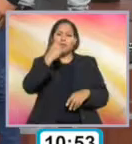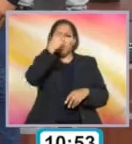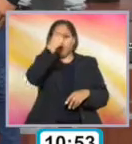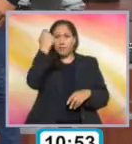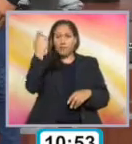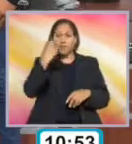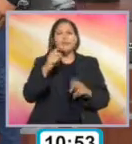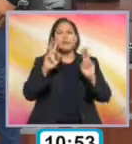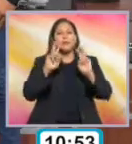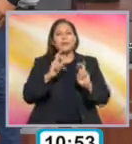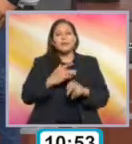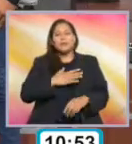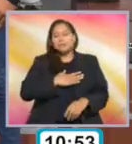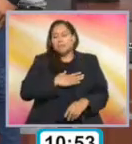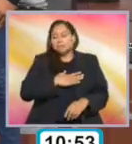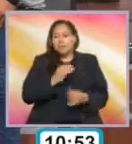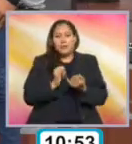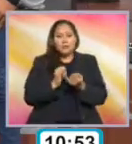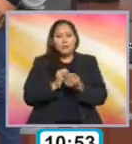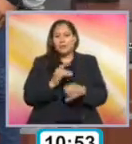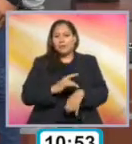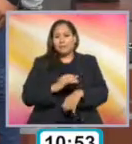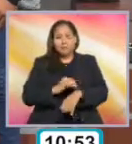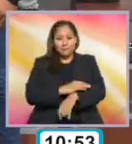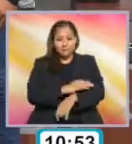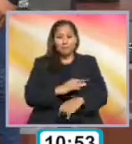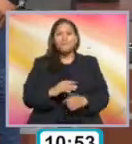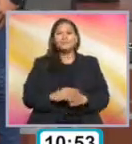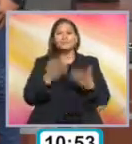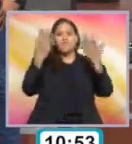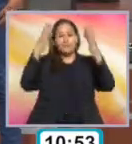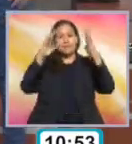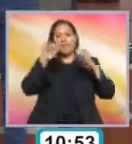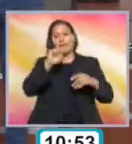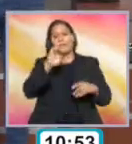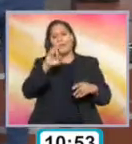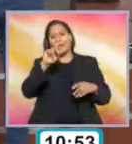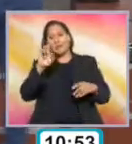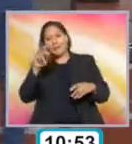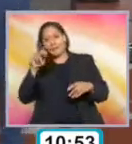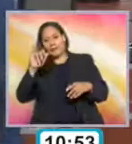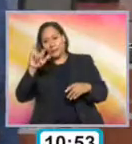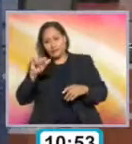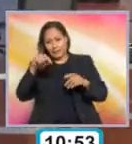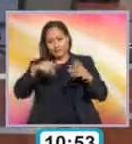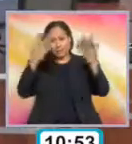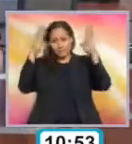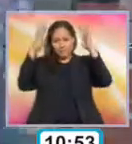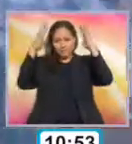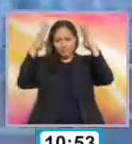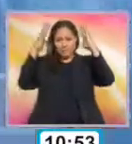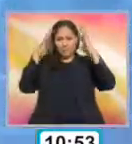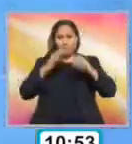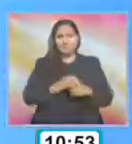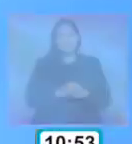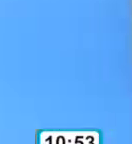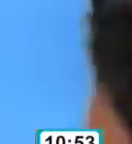tema bien llegador. También llegador. Sí. Muy bien. El aplauso para Tequila, que están con nosotros en tus ciudades. Venga.